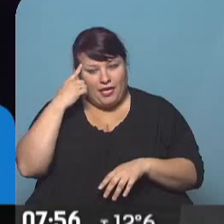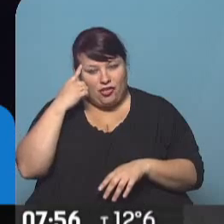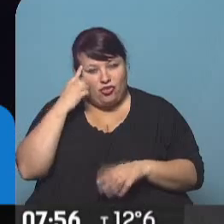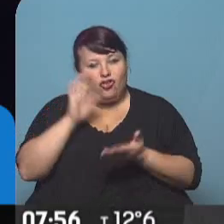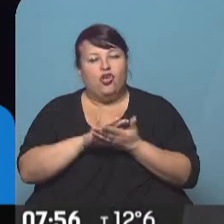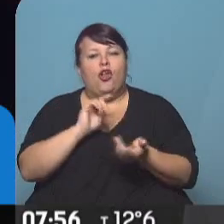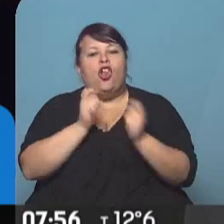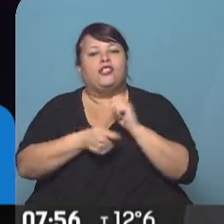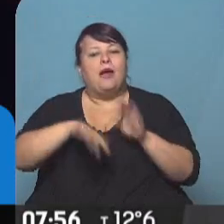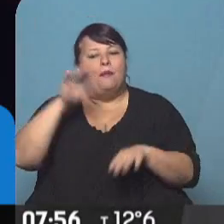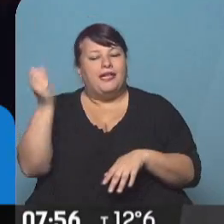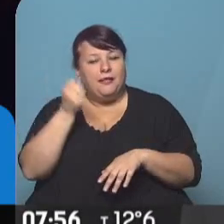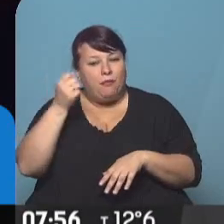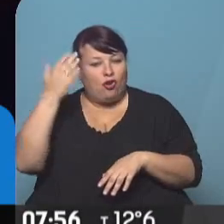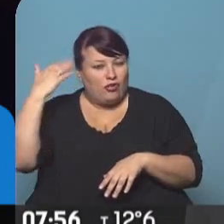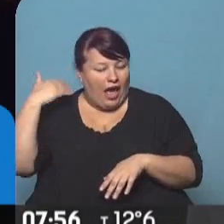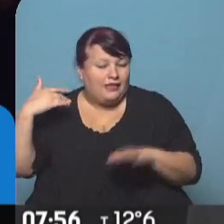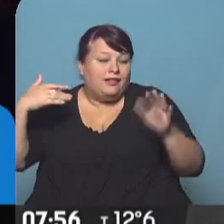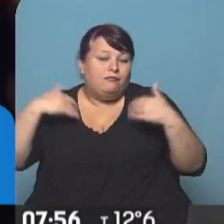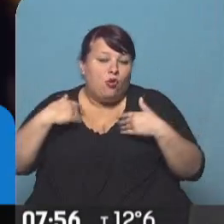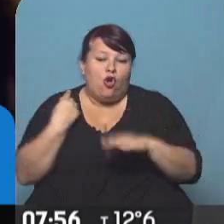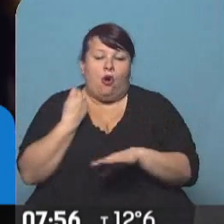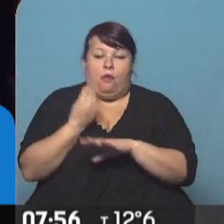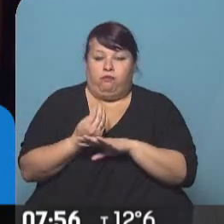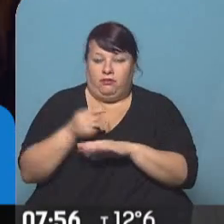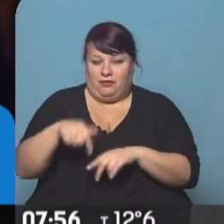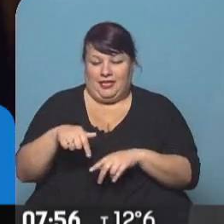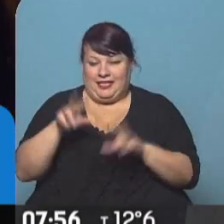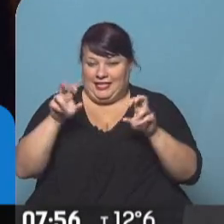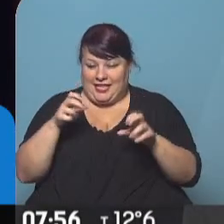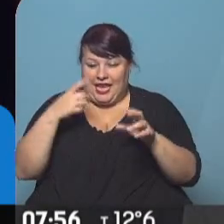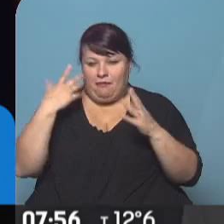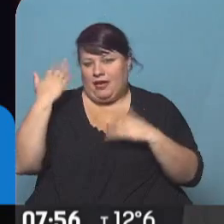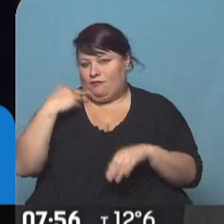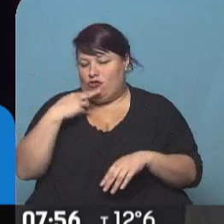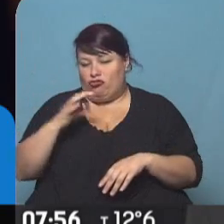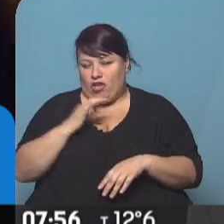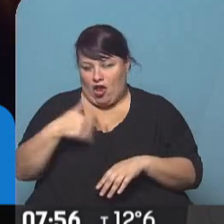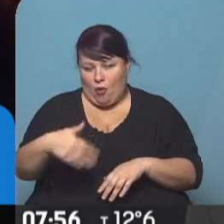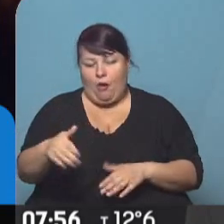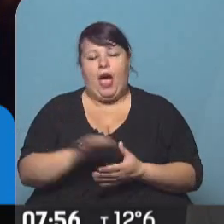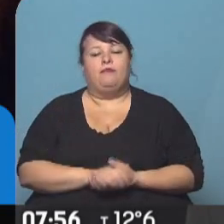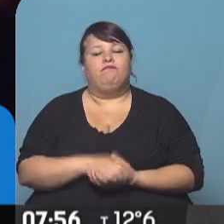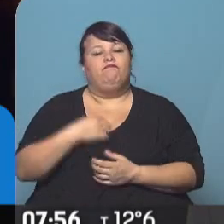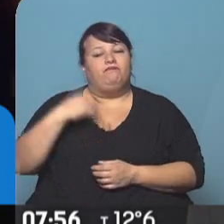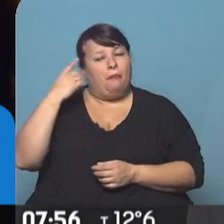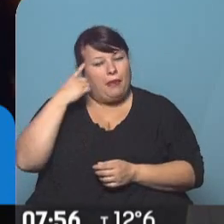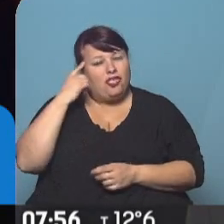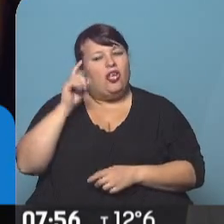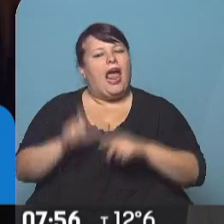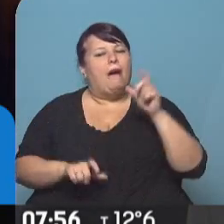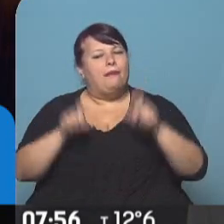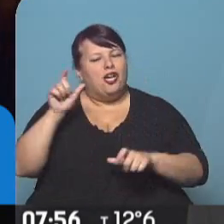cambios principales que se han hecho por lo menos desde que nosotros estamos en esta temática ya casi 11 años creo que la